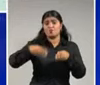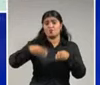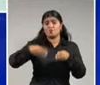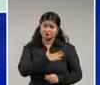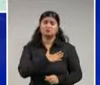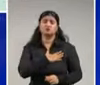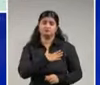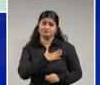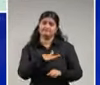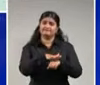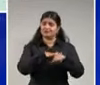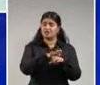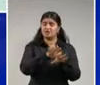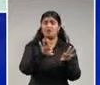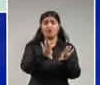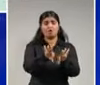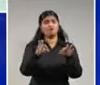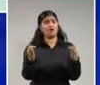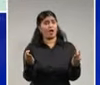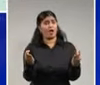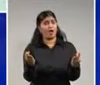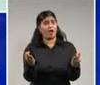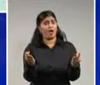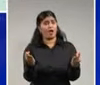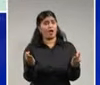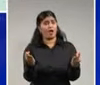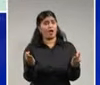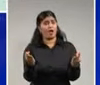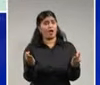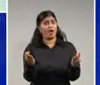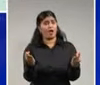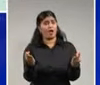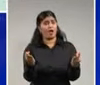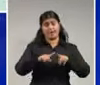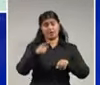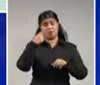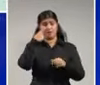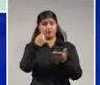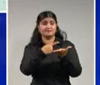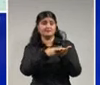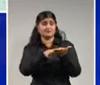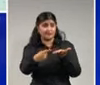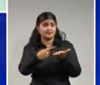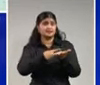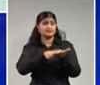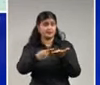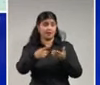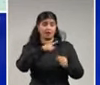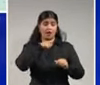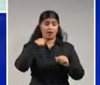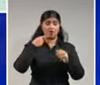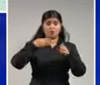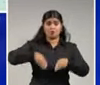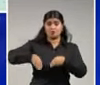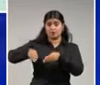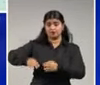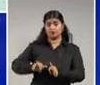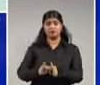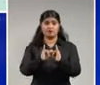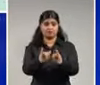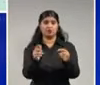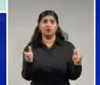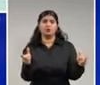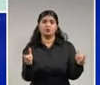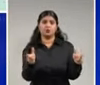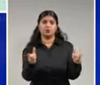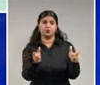pero indiscutiblemente se puede ver cómo se ha ido teniendo una reducción en el número de fallecidos